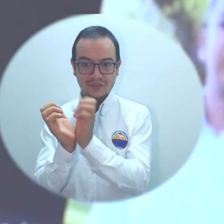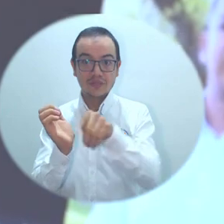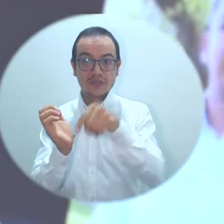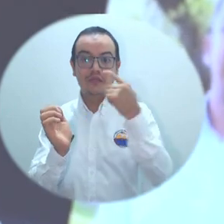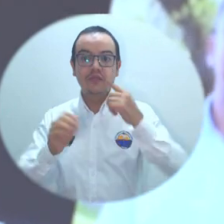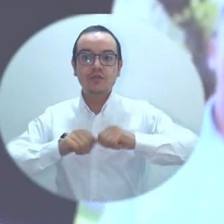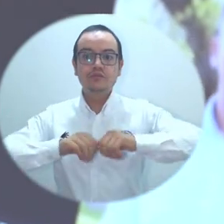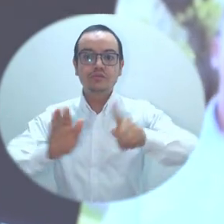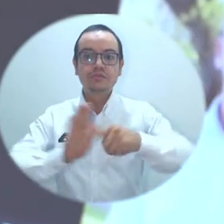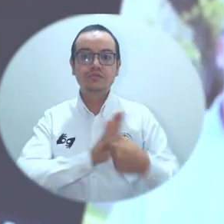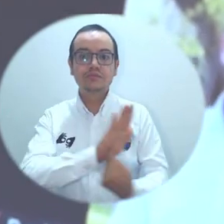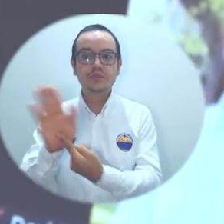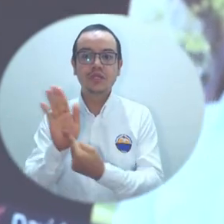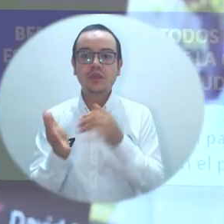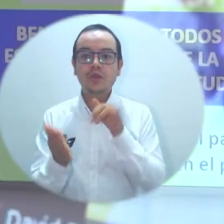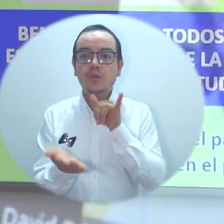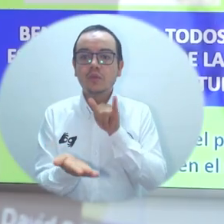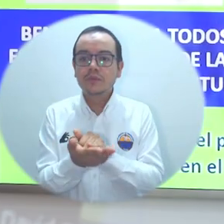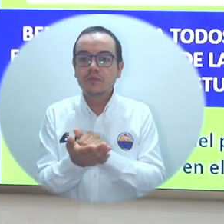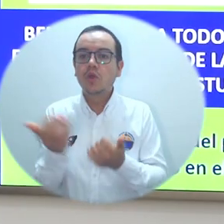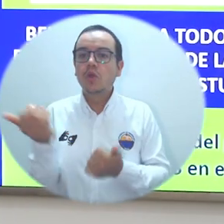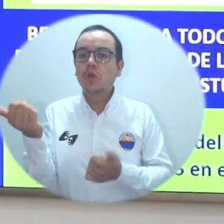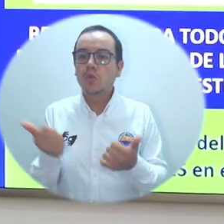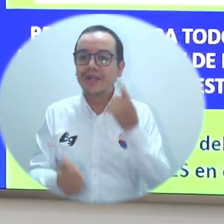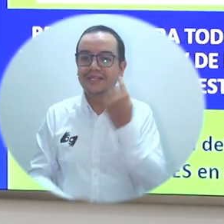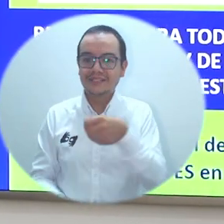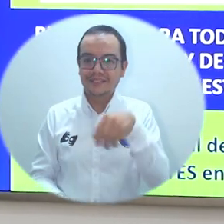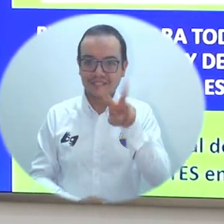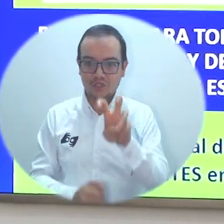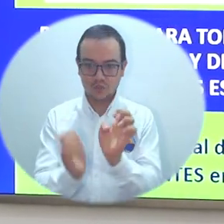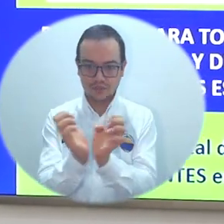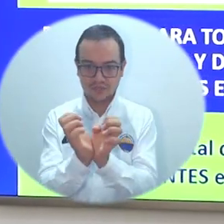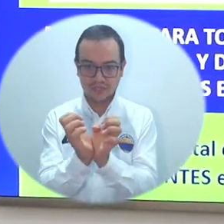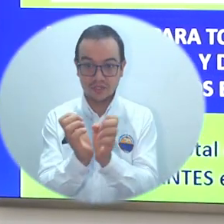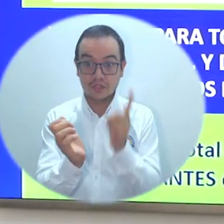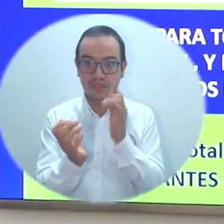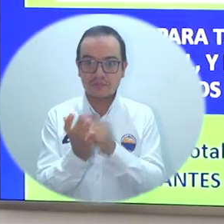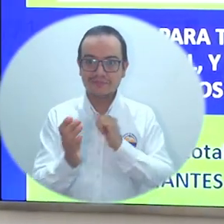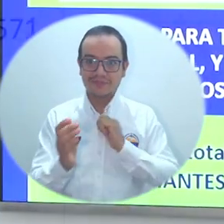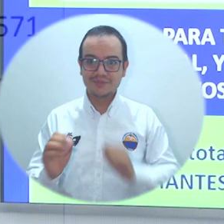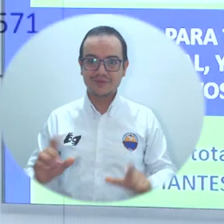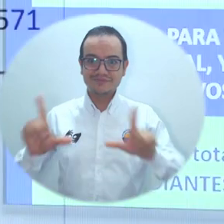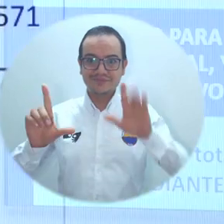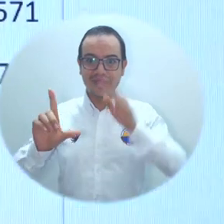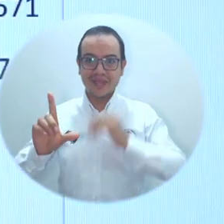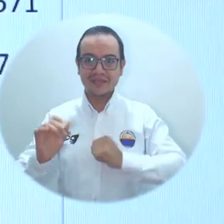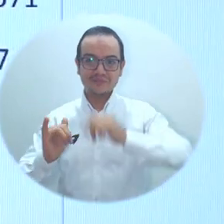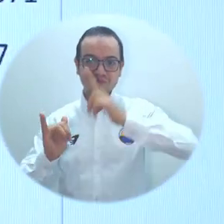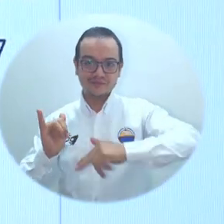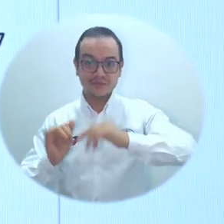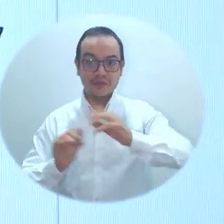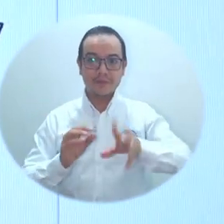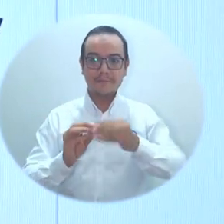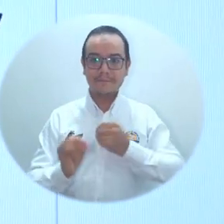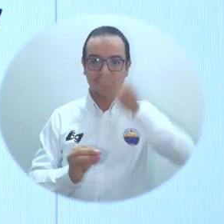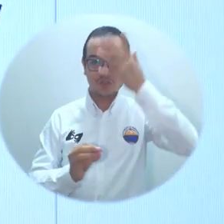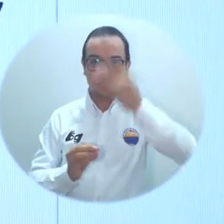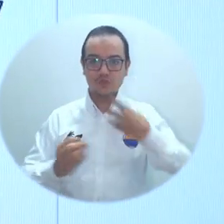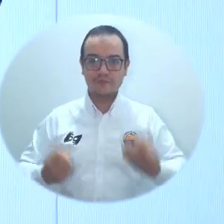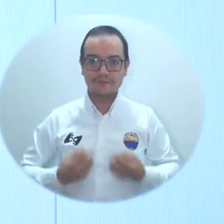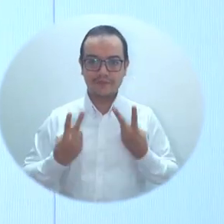el 18 del mismo mes en una edición de El Rector Nos Cuenta, realizada por Facebook Live y YouTube. Estos